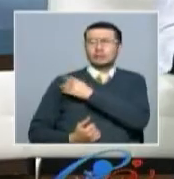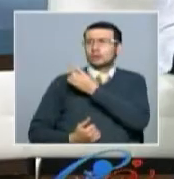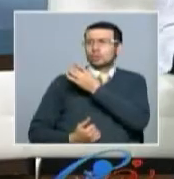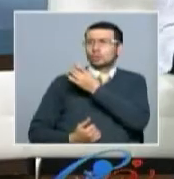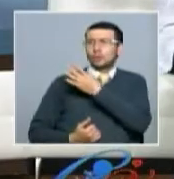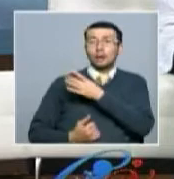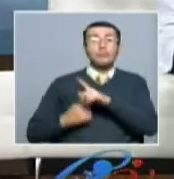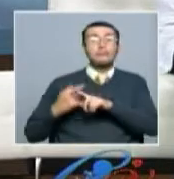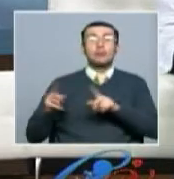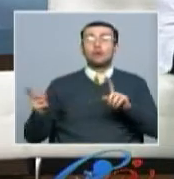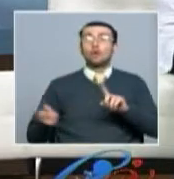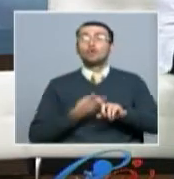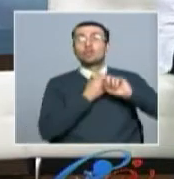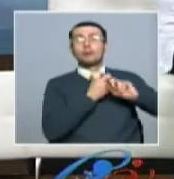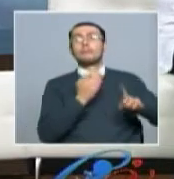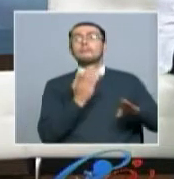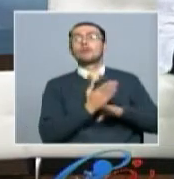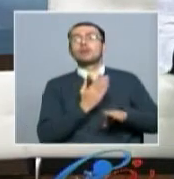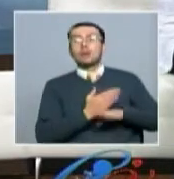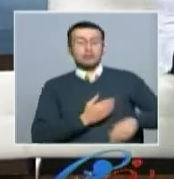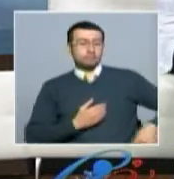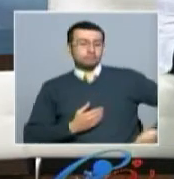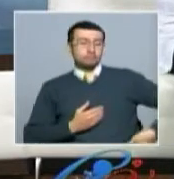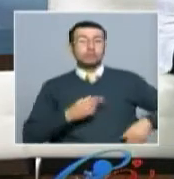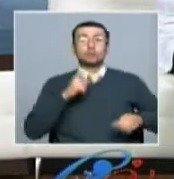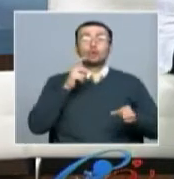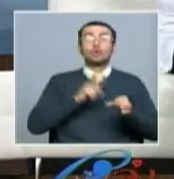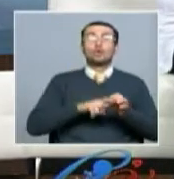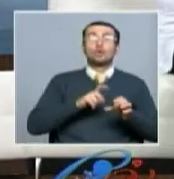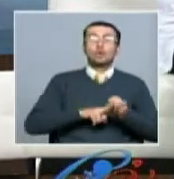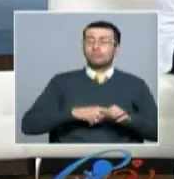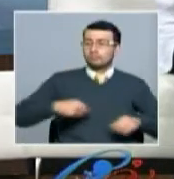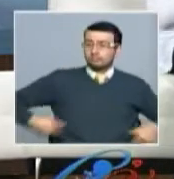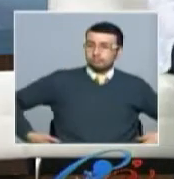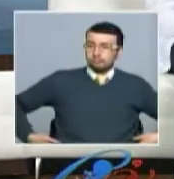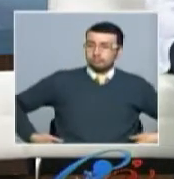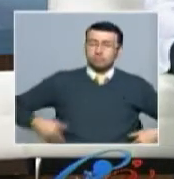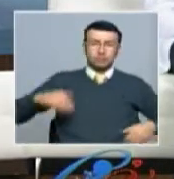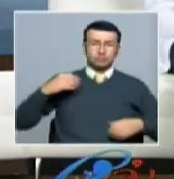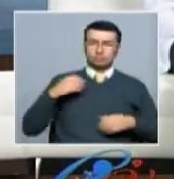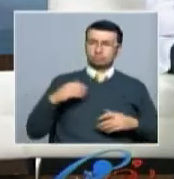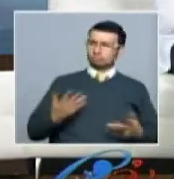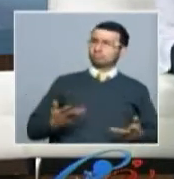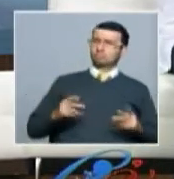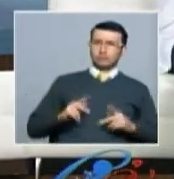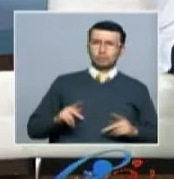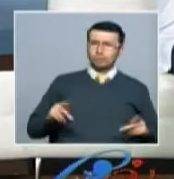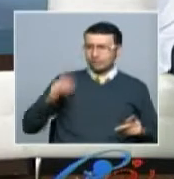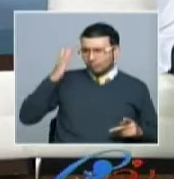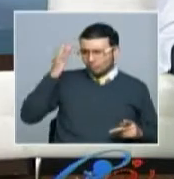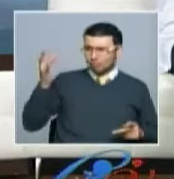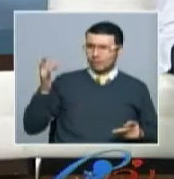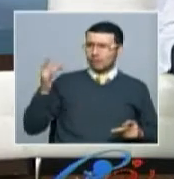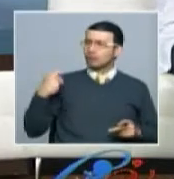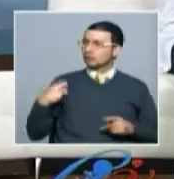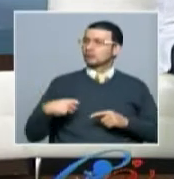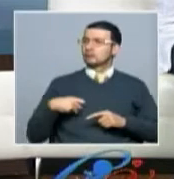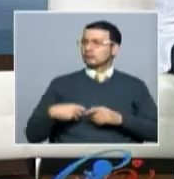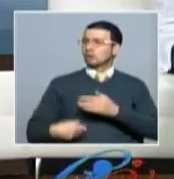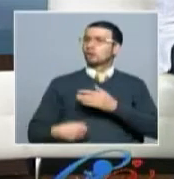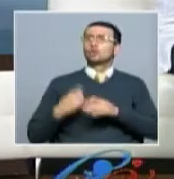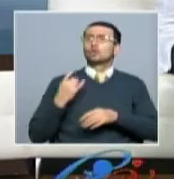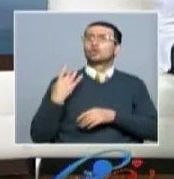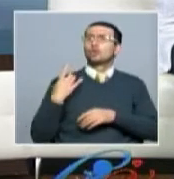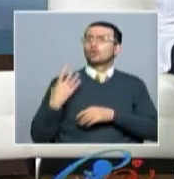me encontraron un problema, fue en la columna cervical. Y la gente dice, pero si está diciendo que le duele el